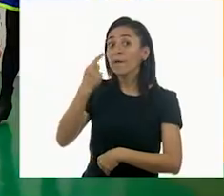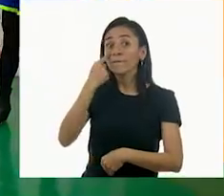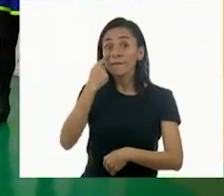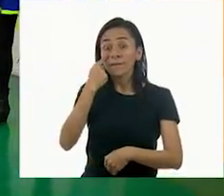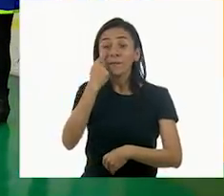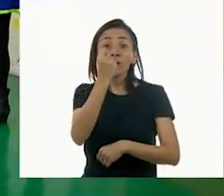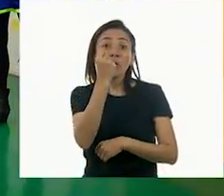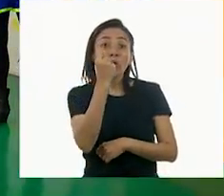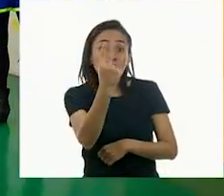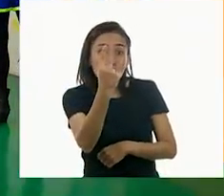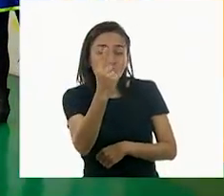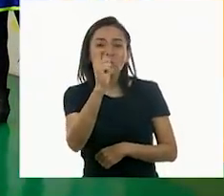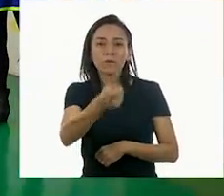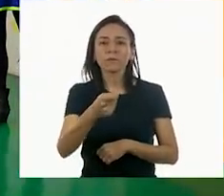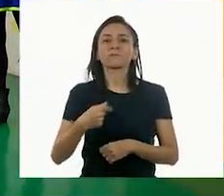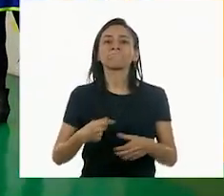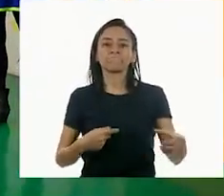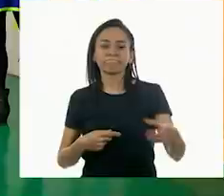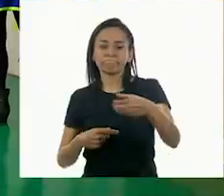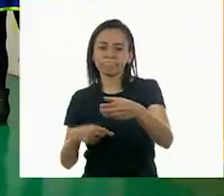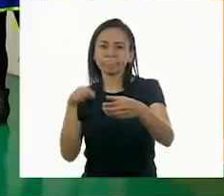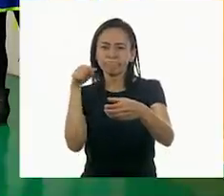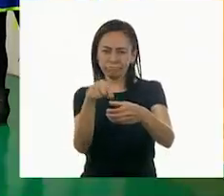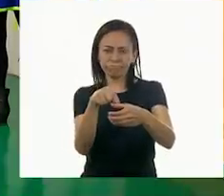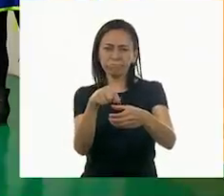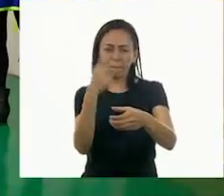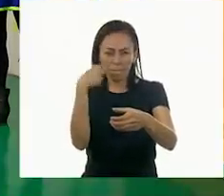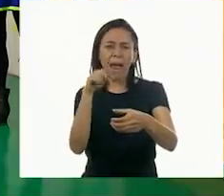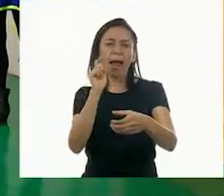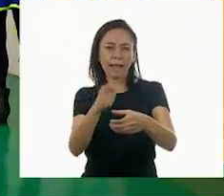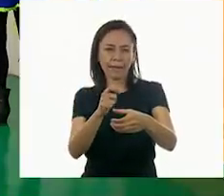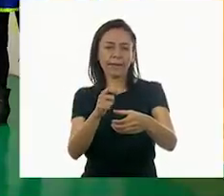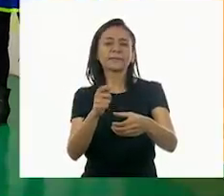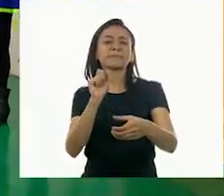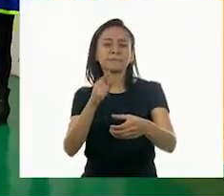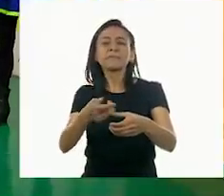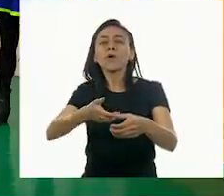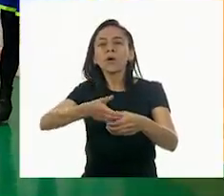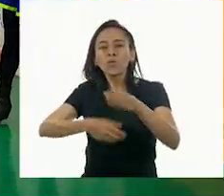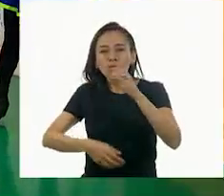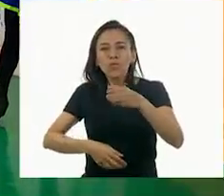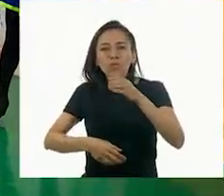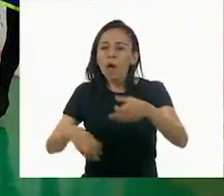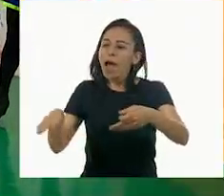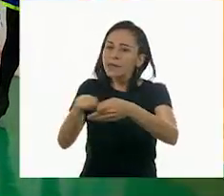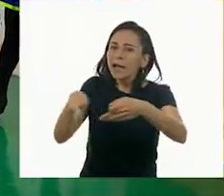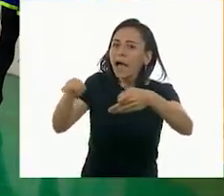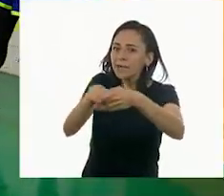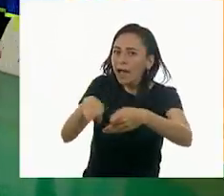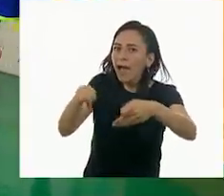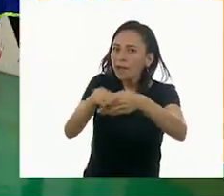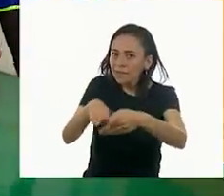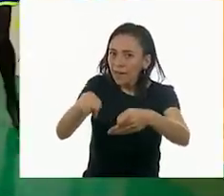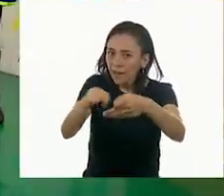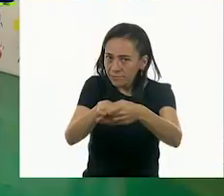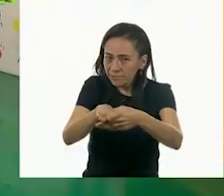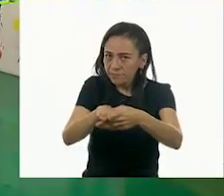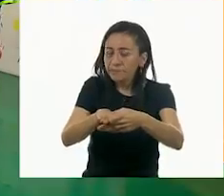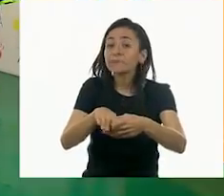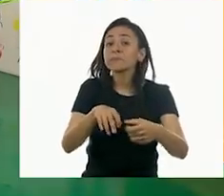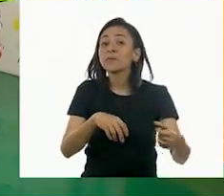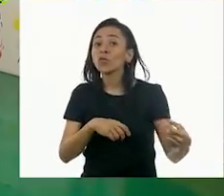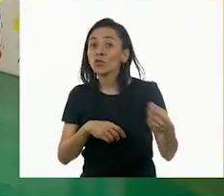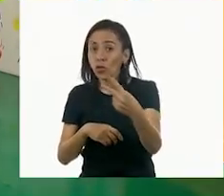mano para que puedas estar tomando de manera constante el agua. Número dos, cuando hagas